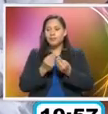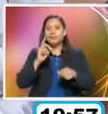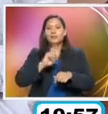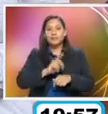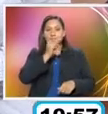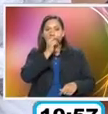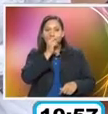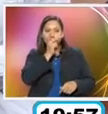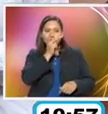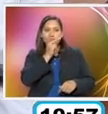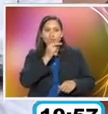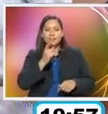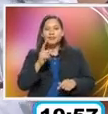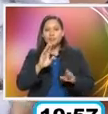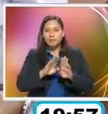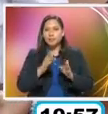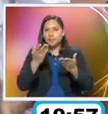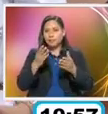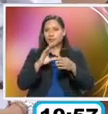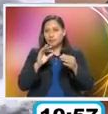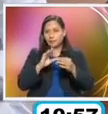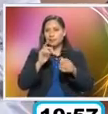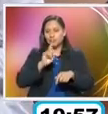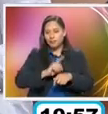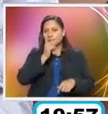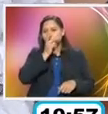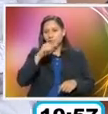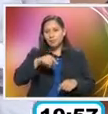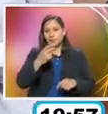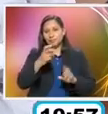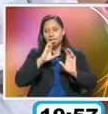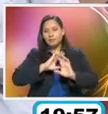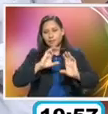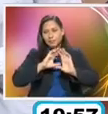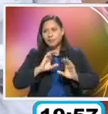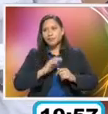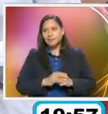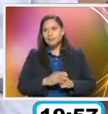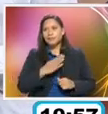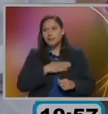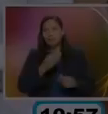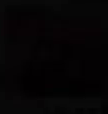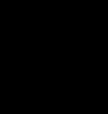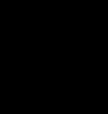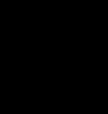del Padre, ¿no? Que Claro bueno, que pues sí, también ya mencionaste merito. algo del padre aquí Claro en esta que sí, canción. claro que sí. Pues bueno, muchísimas gracias.